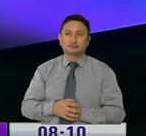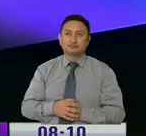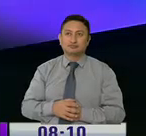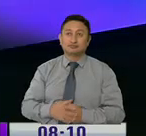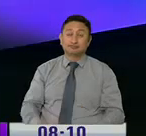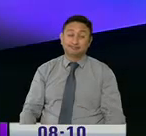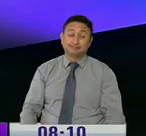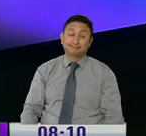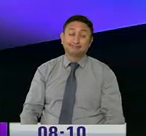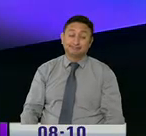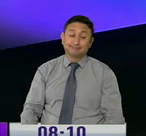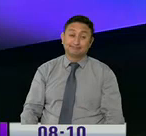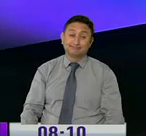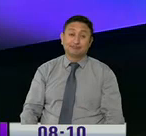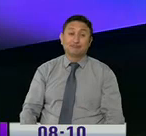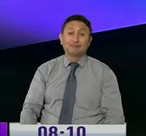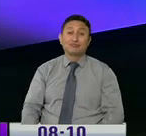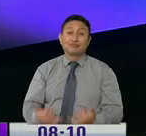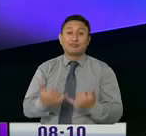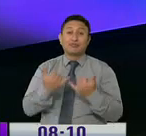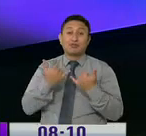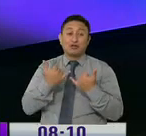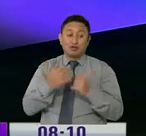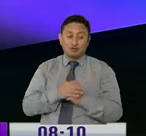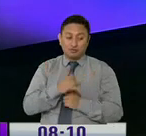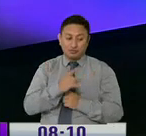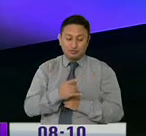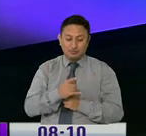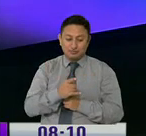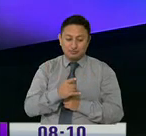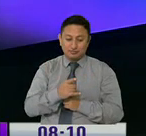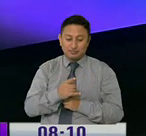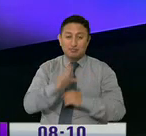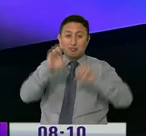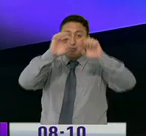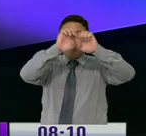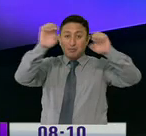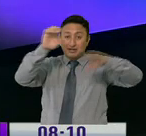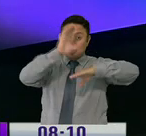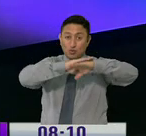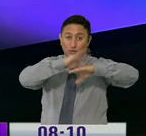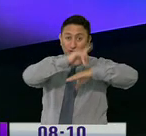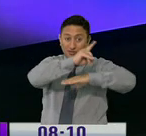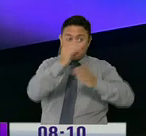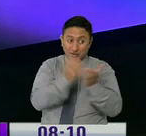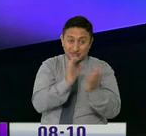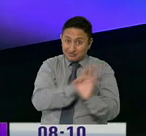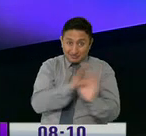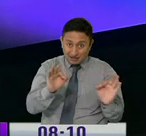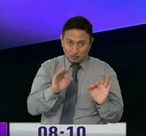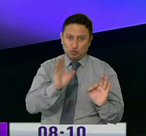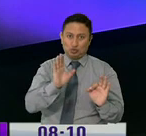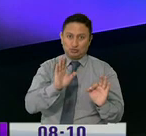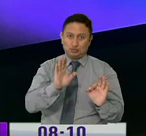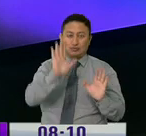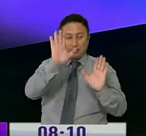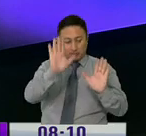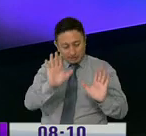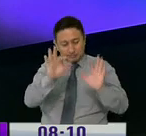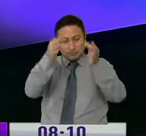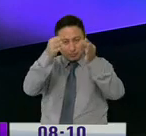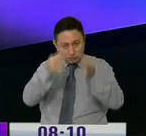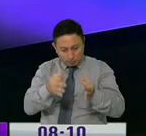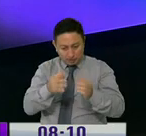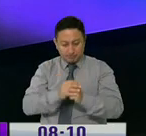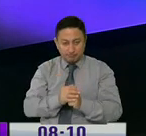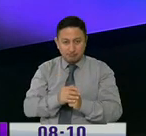es compartido. Yo no quiero satanizar solamente la empresa recolectora de basura de la ciudad de Quito, sino también ser justos y equitativos.